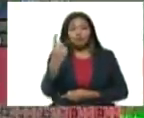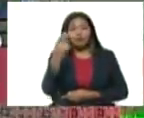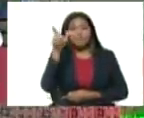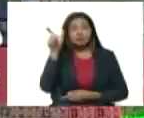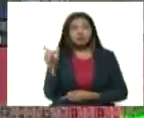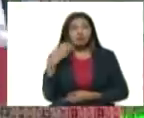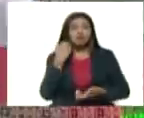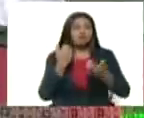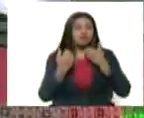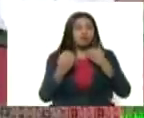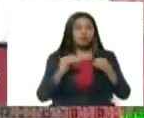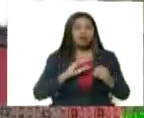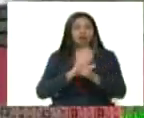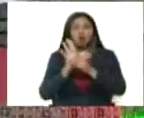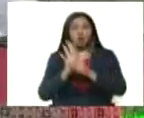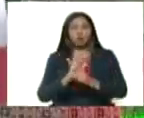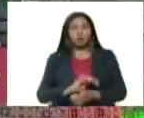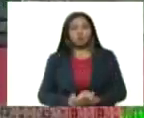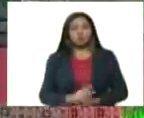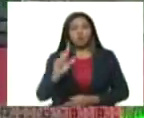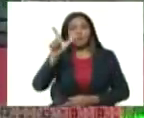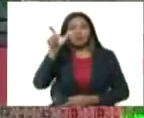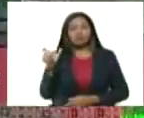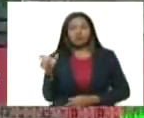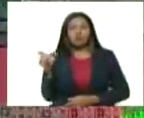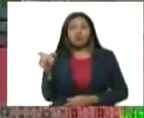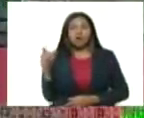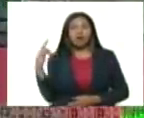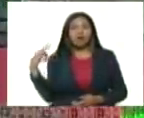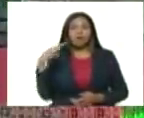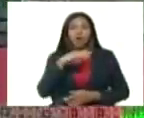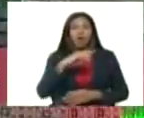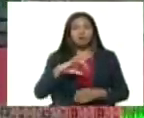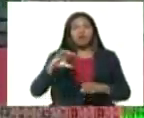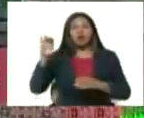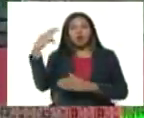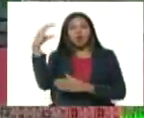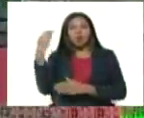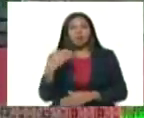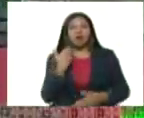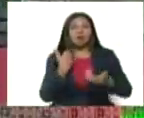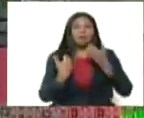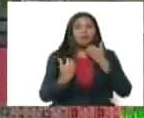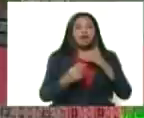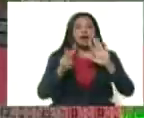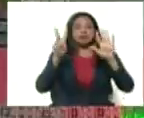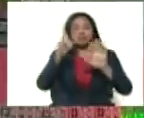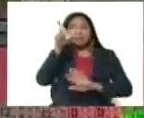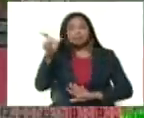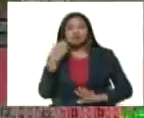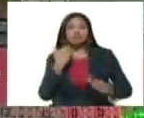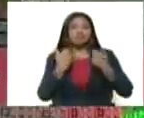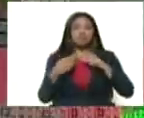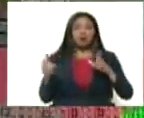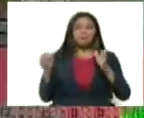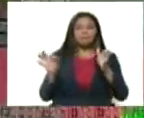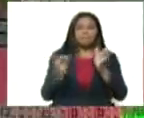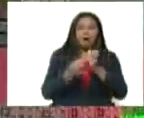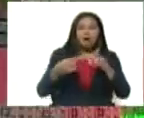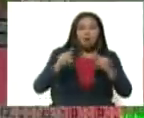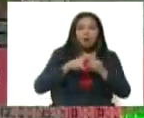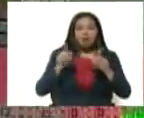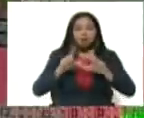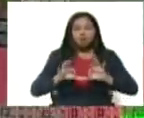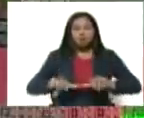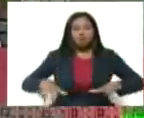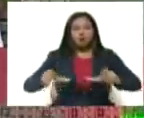un solo caso de infección por COVID-19, una persona que venía de Colombia, ya ha infectado a otras 7 personas en el